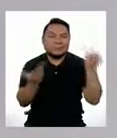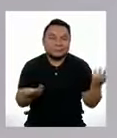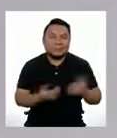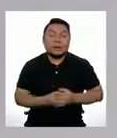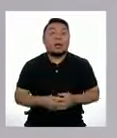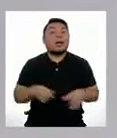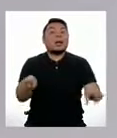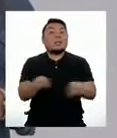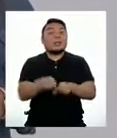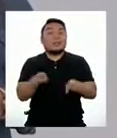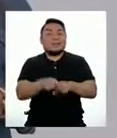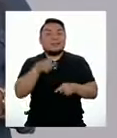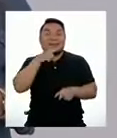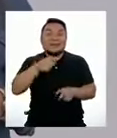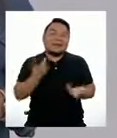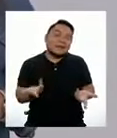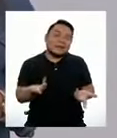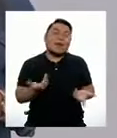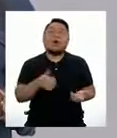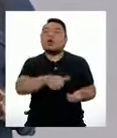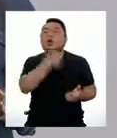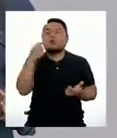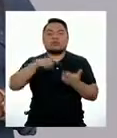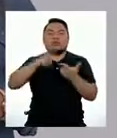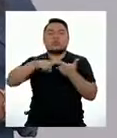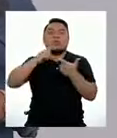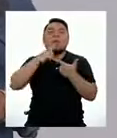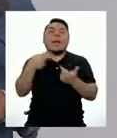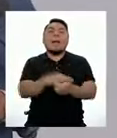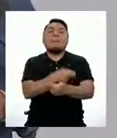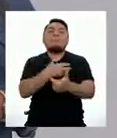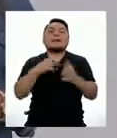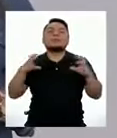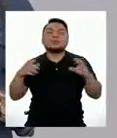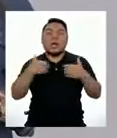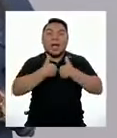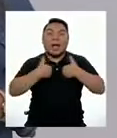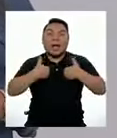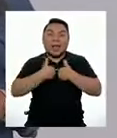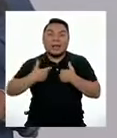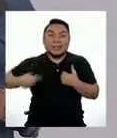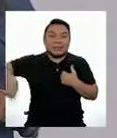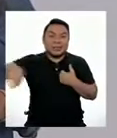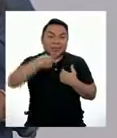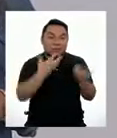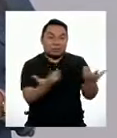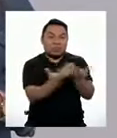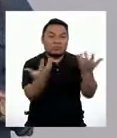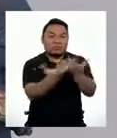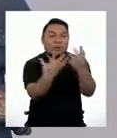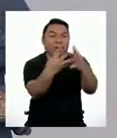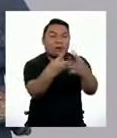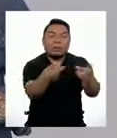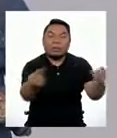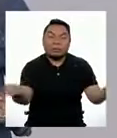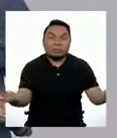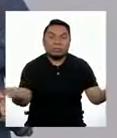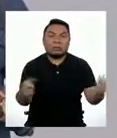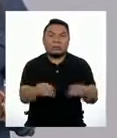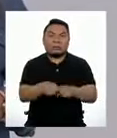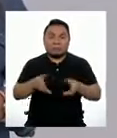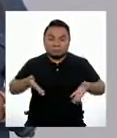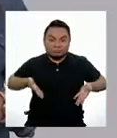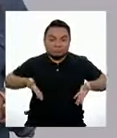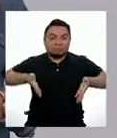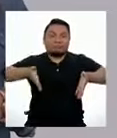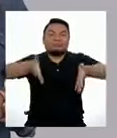el pastoreo de ganado, es decir, el exceso de animales que provoca la desaparición de la vegetación, el desarrollo de